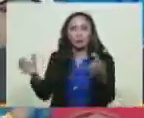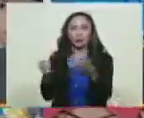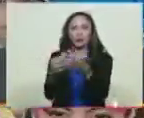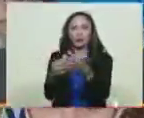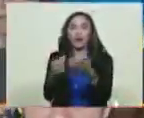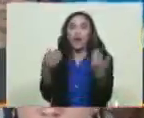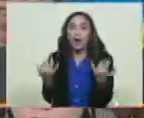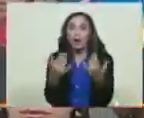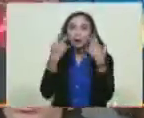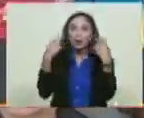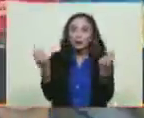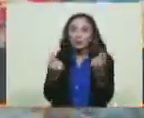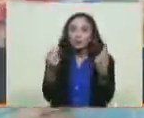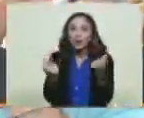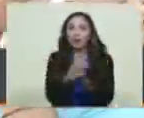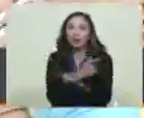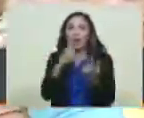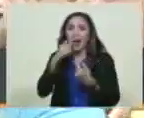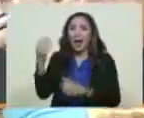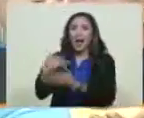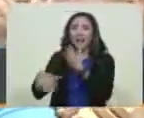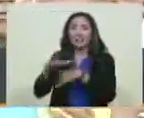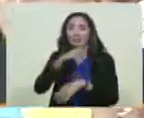despierta en una pesadilla